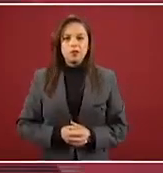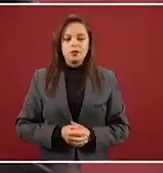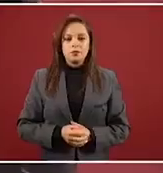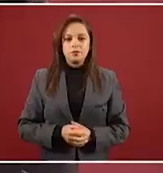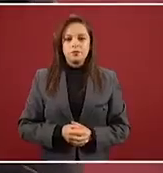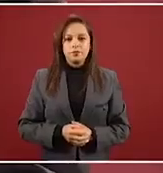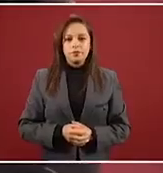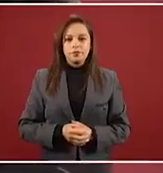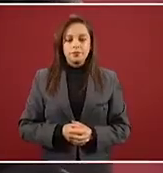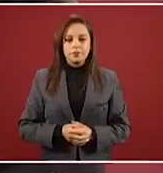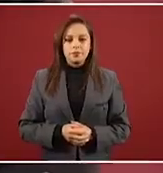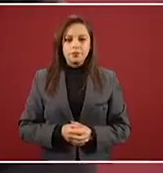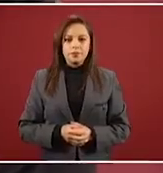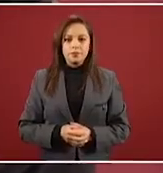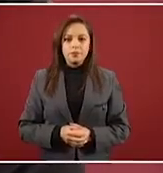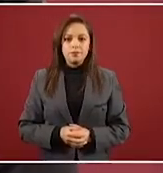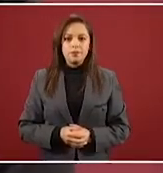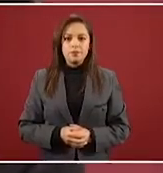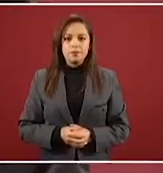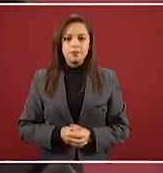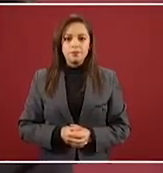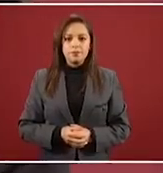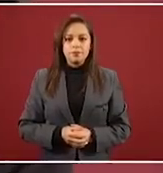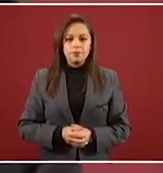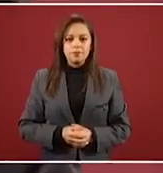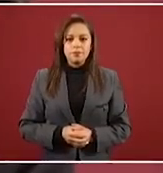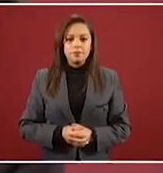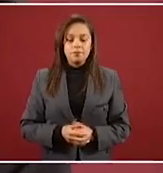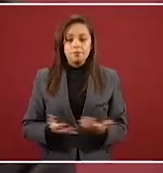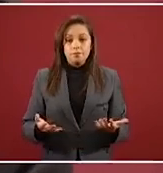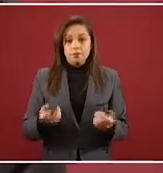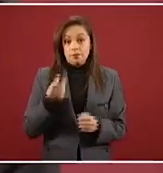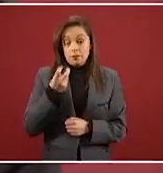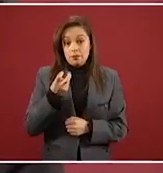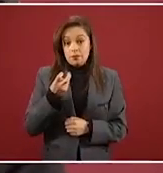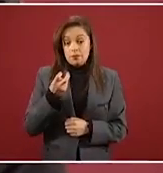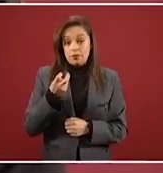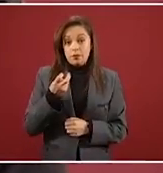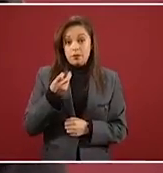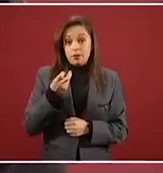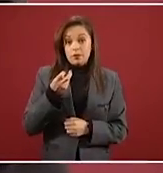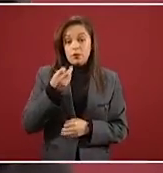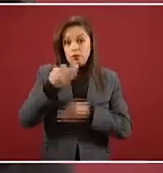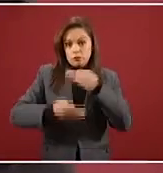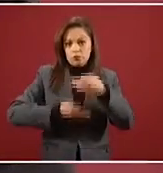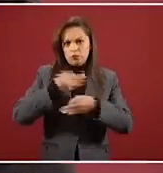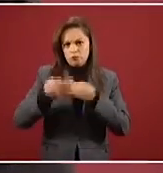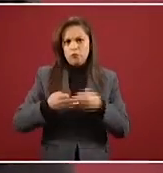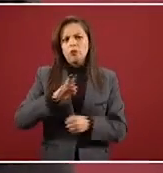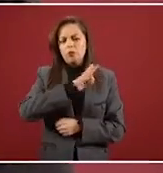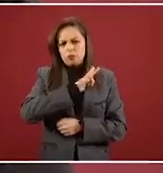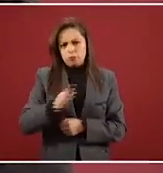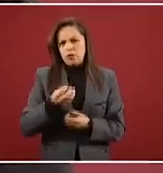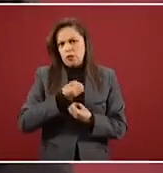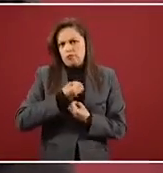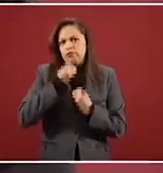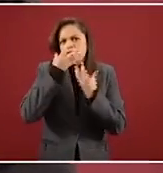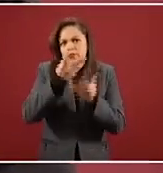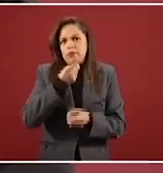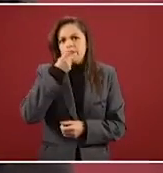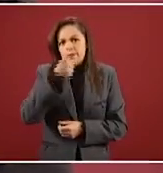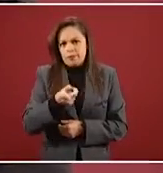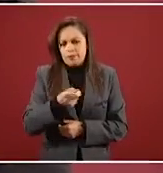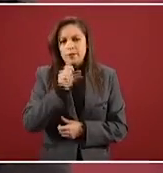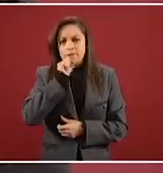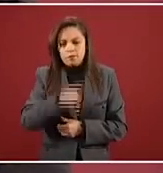y se permite, ¿no?, a todos que se expresen, tanto a la directora como a